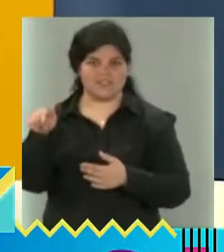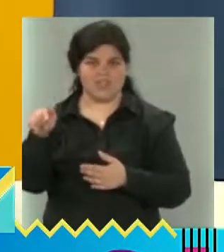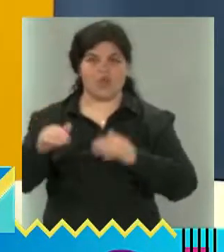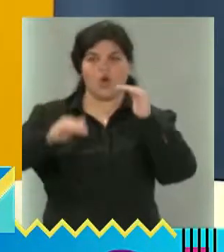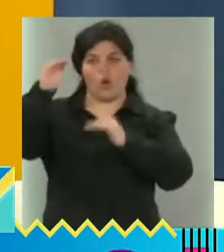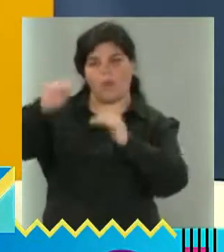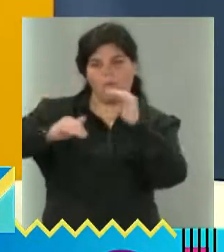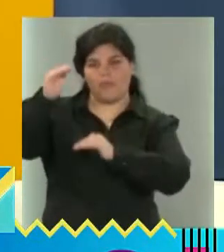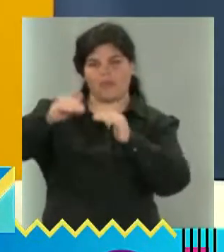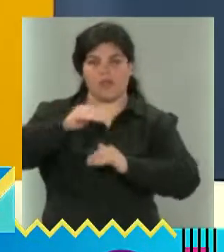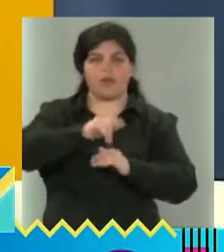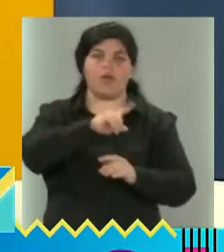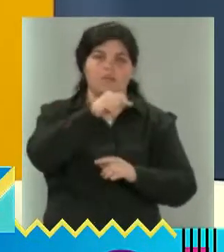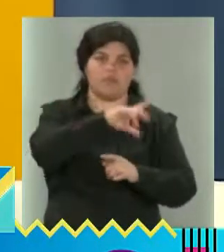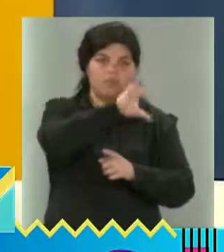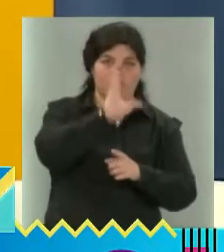Los países vitivinícolas caen, los no